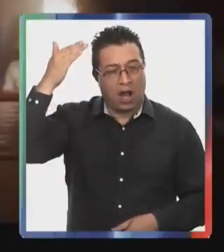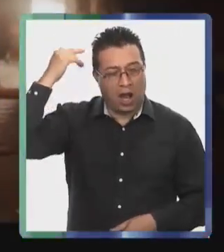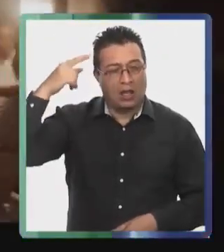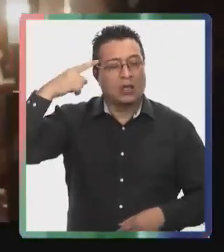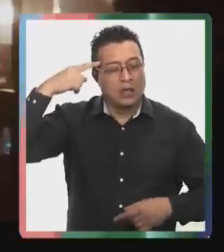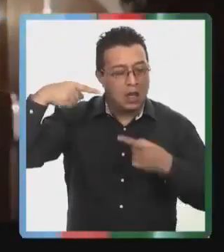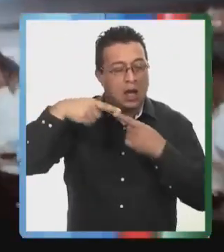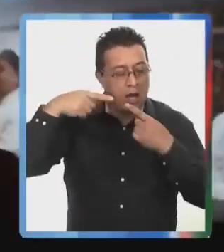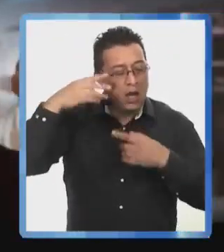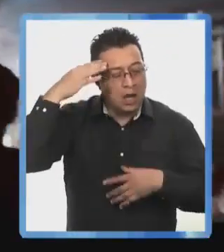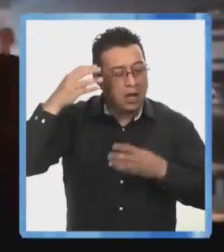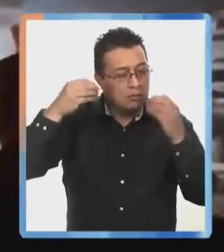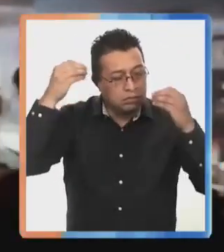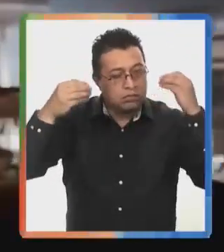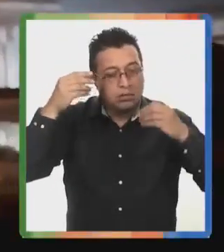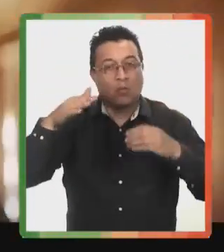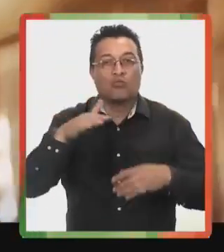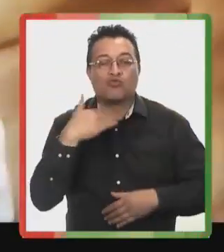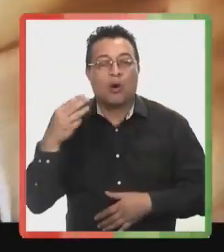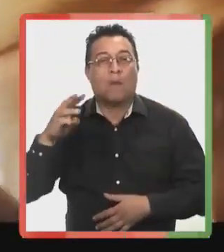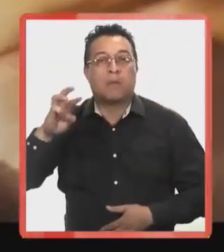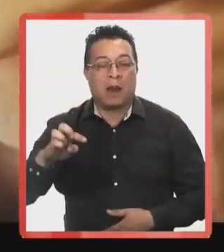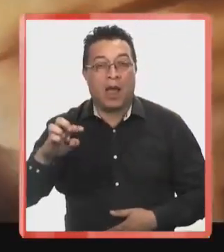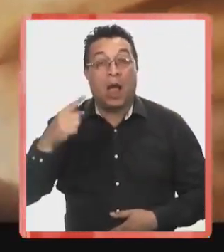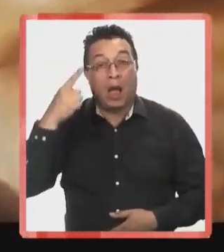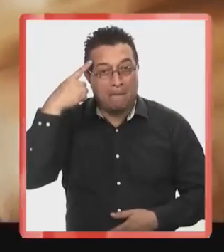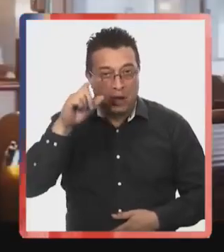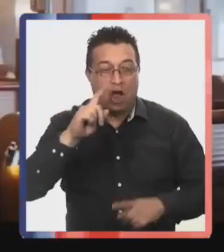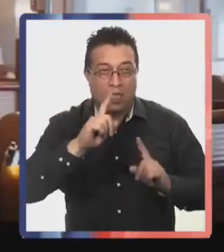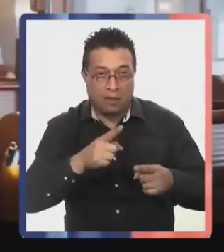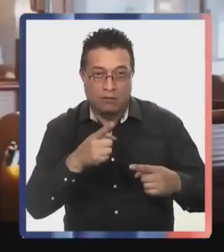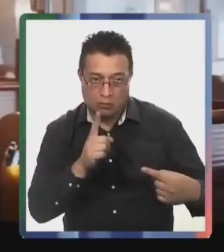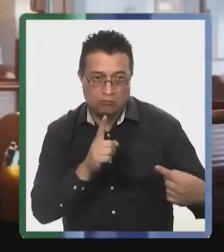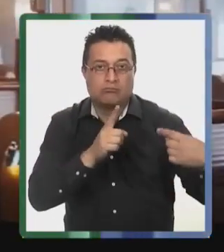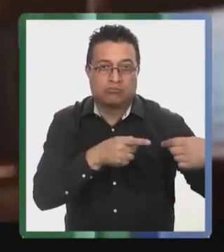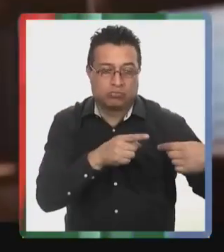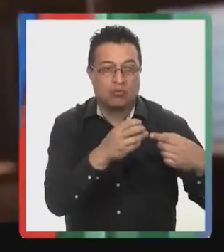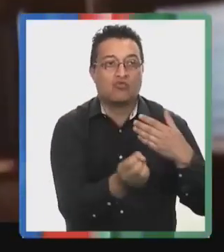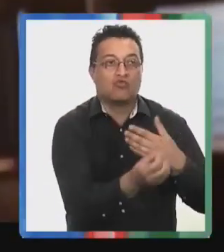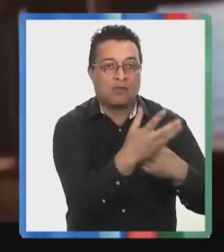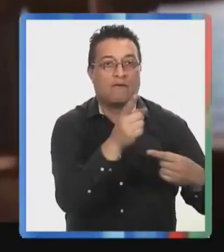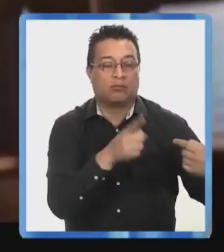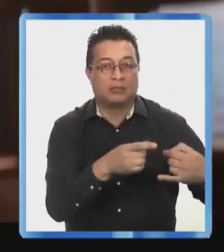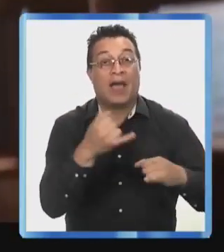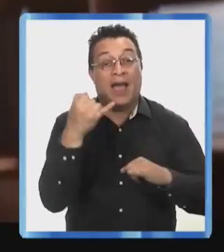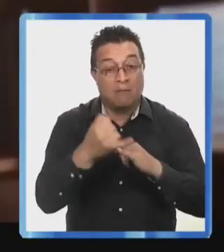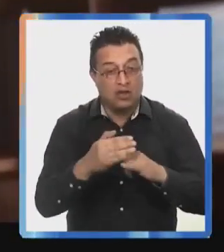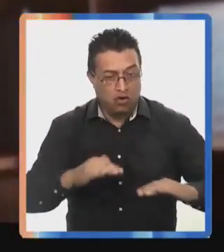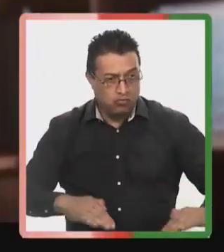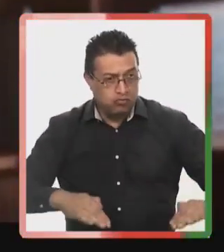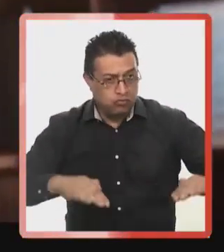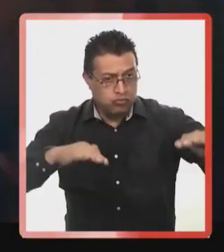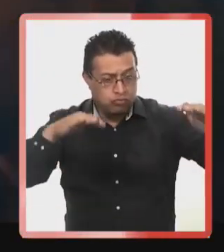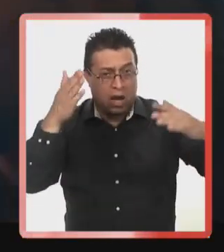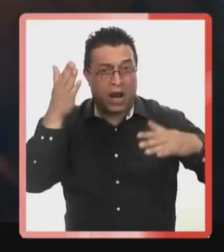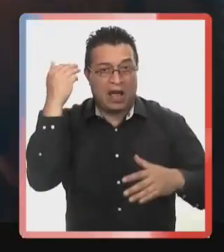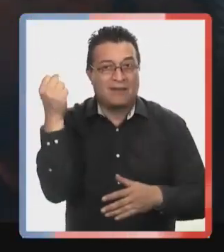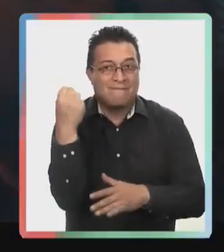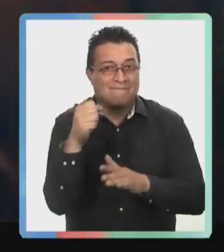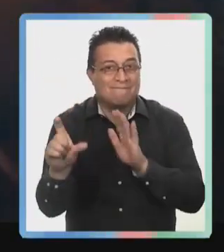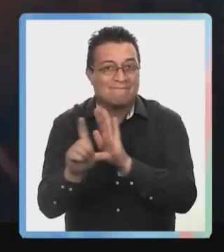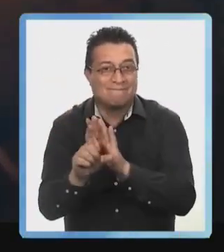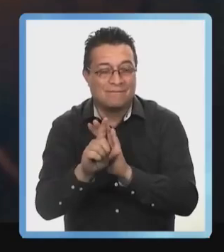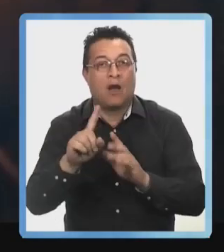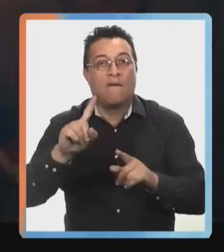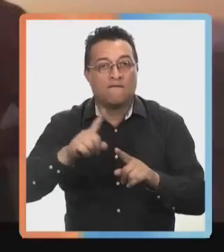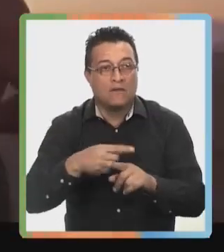la muerte de su padre. Sin embargo, deberá luchar contra un nuevo contendor cuando un amigo de la infancia con un pasado delictivo vuelva